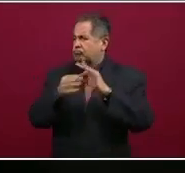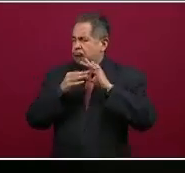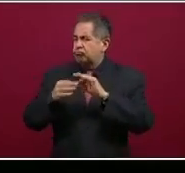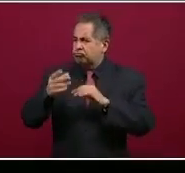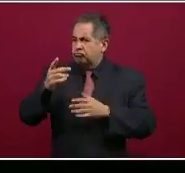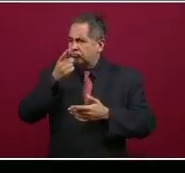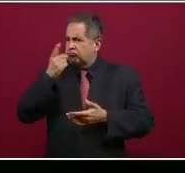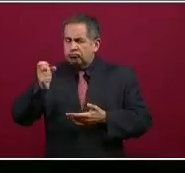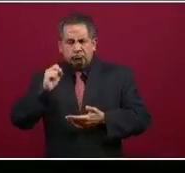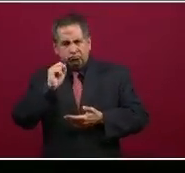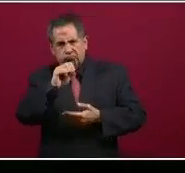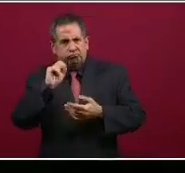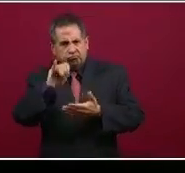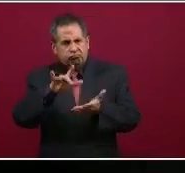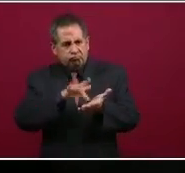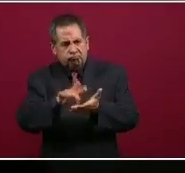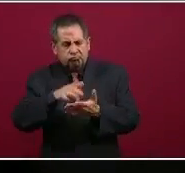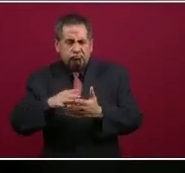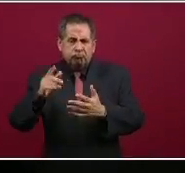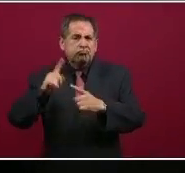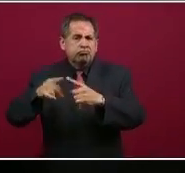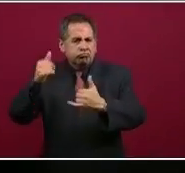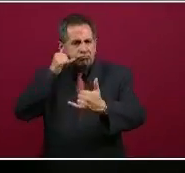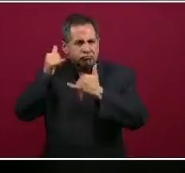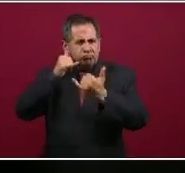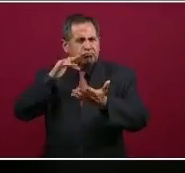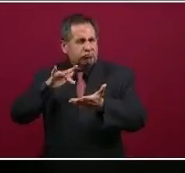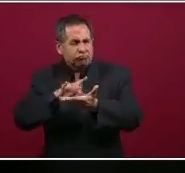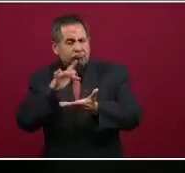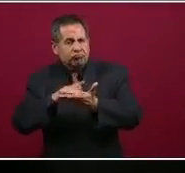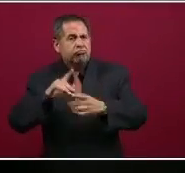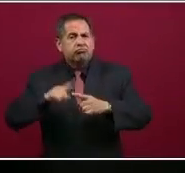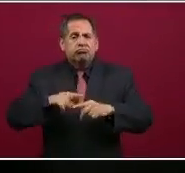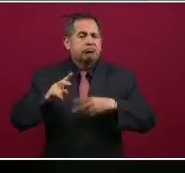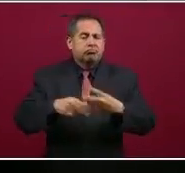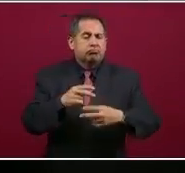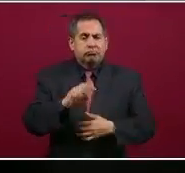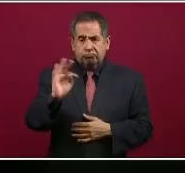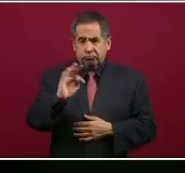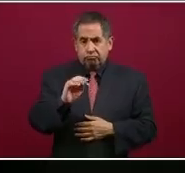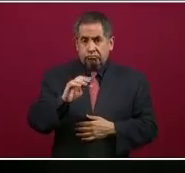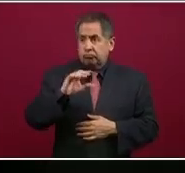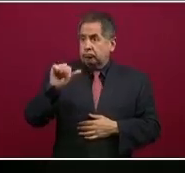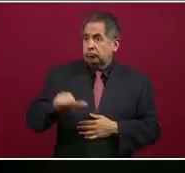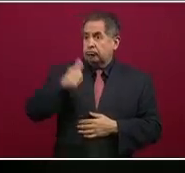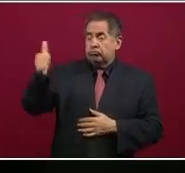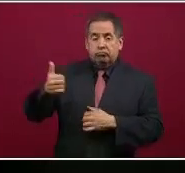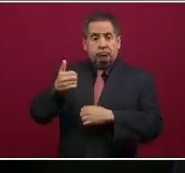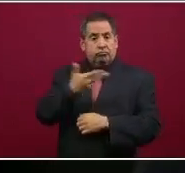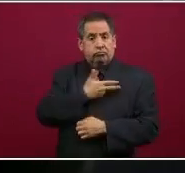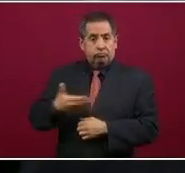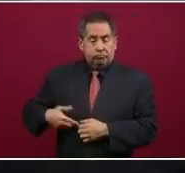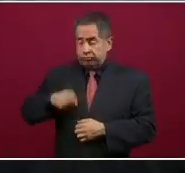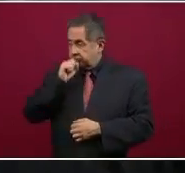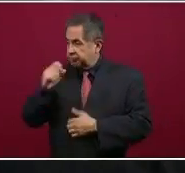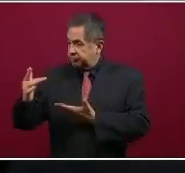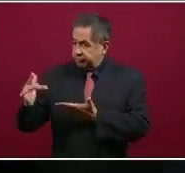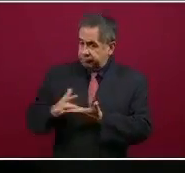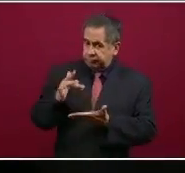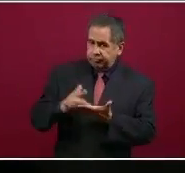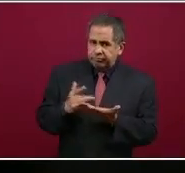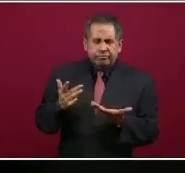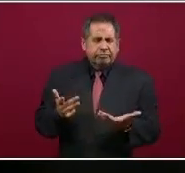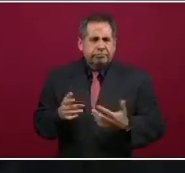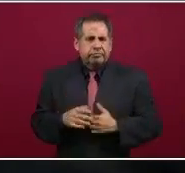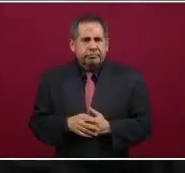expresado, quién le ha llamado para expresarle su respaldo y sobre todo si hay presidentes de otros países que ya también le han manifestado su respaldo.